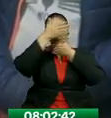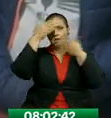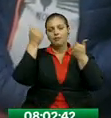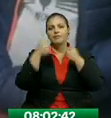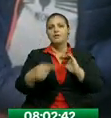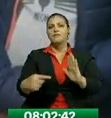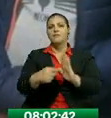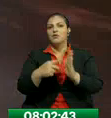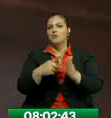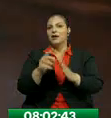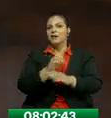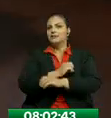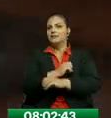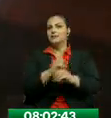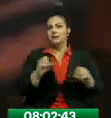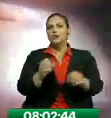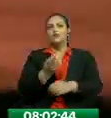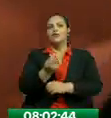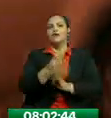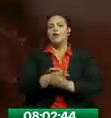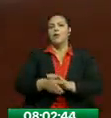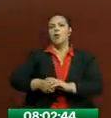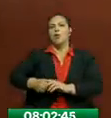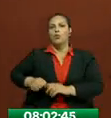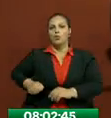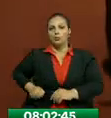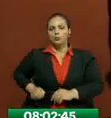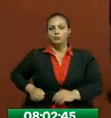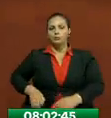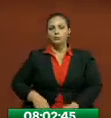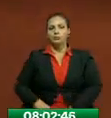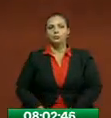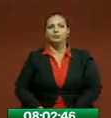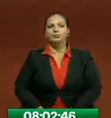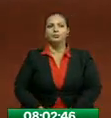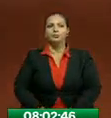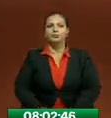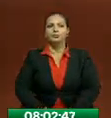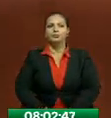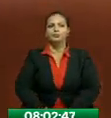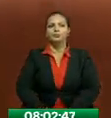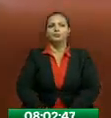defraudación tributaria. Informó Jorge Salazar.